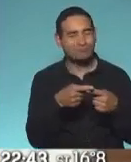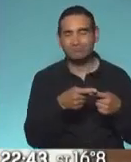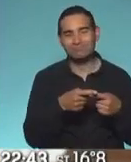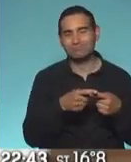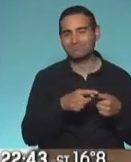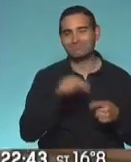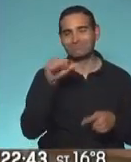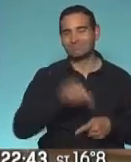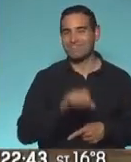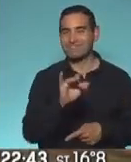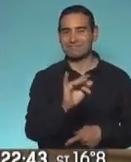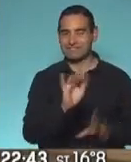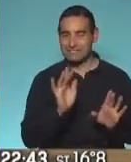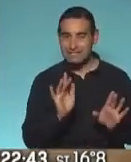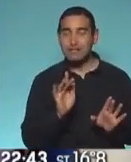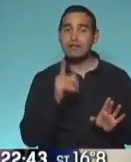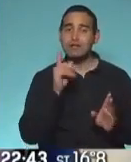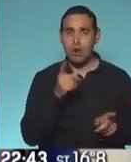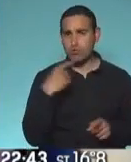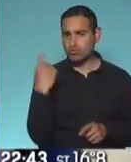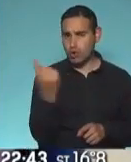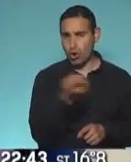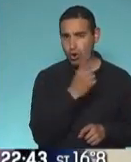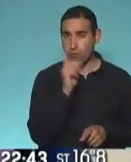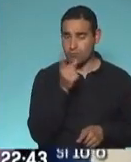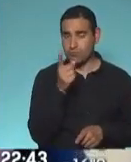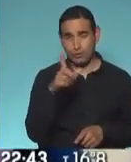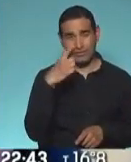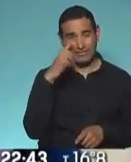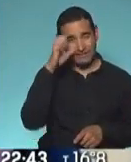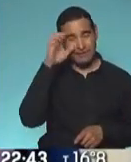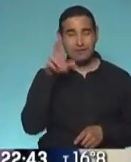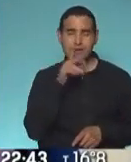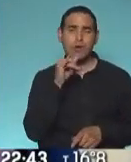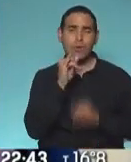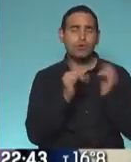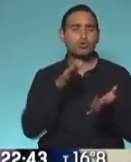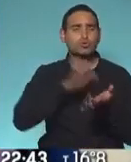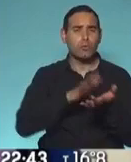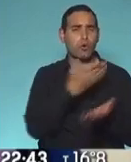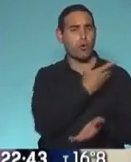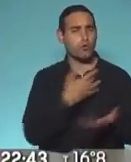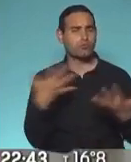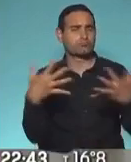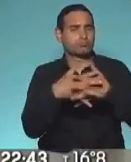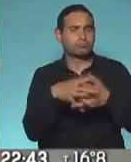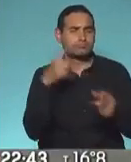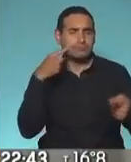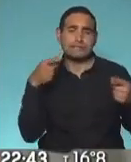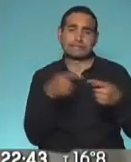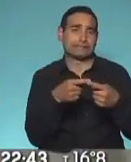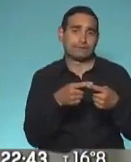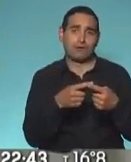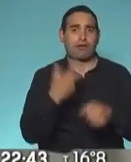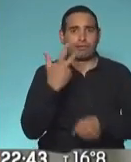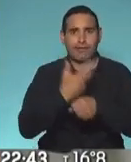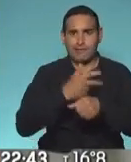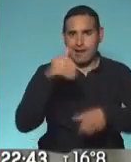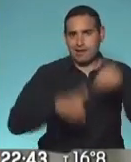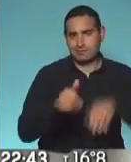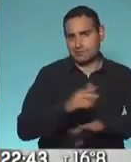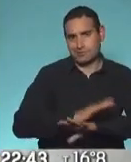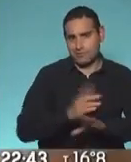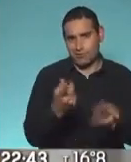está muy comprometido, aunque todos, incluso Lieberman, hablan de gobierno de unidad con el objetivo de evitar unas terceras elecciones.